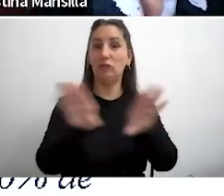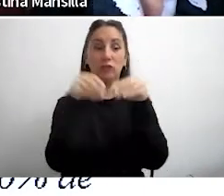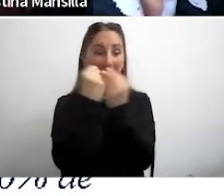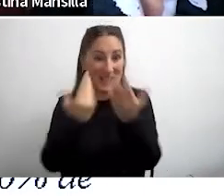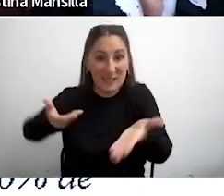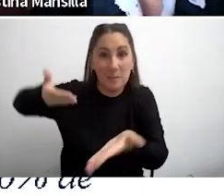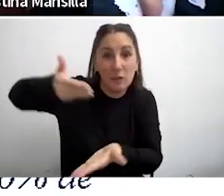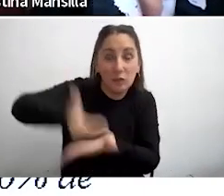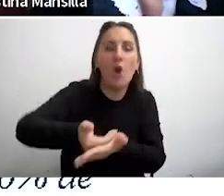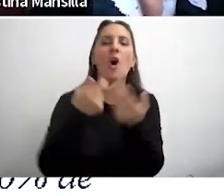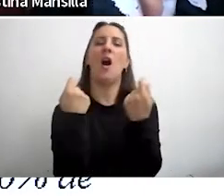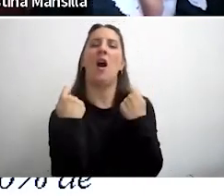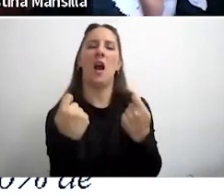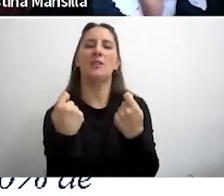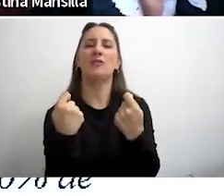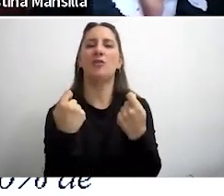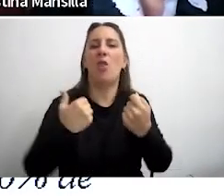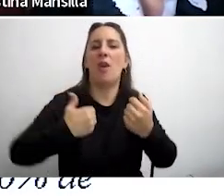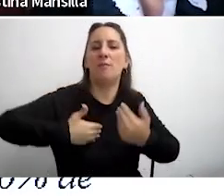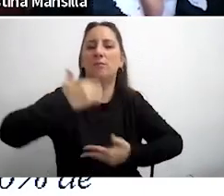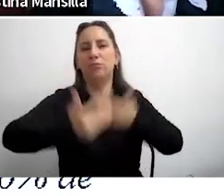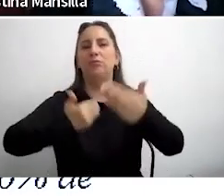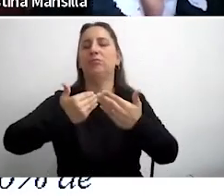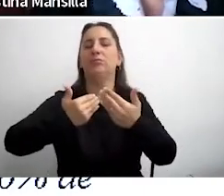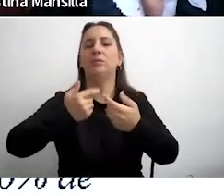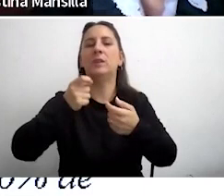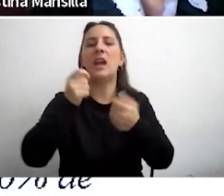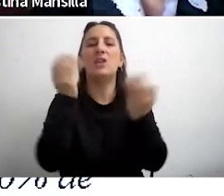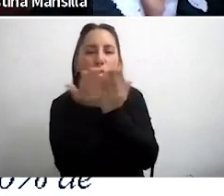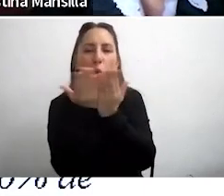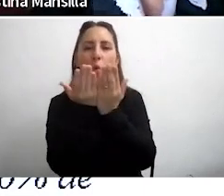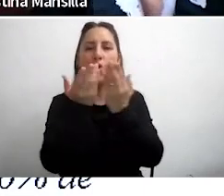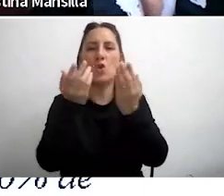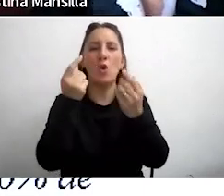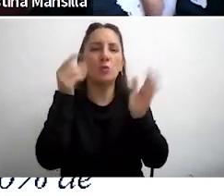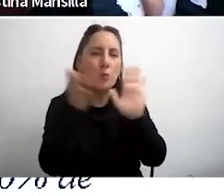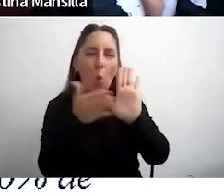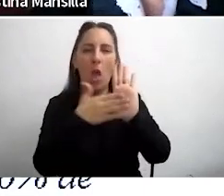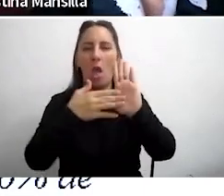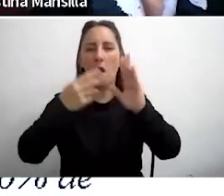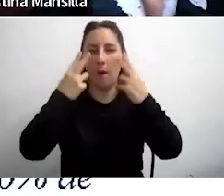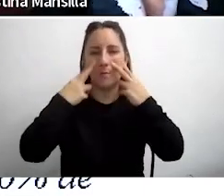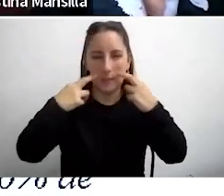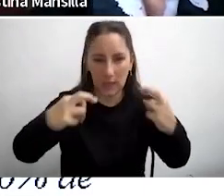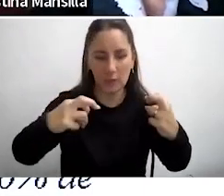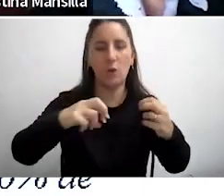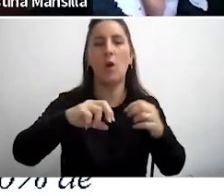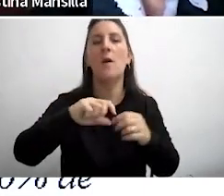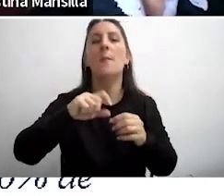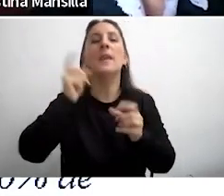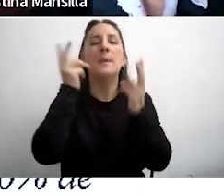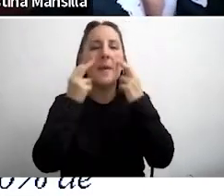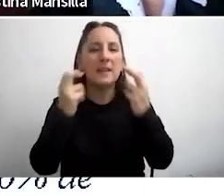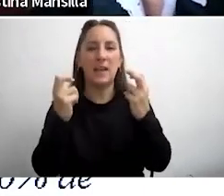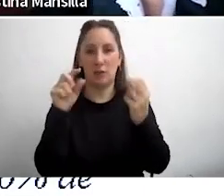en gastos de prospección, exploración, estudios, ensayos y plantas piloto, investigación